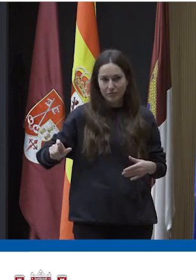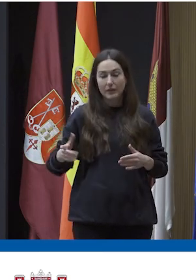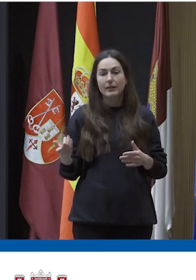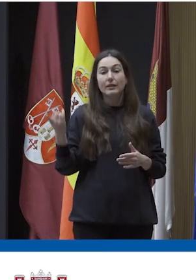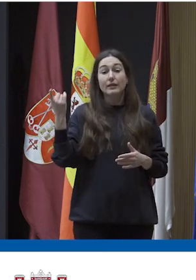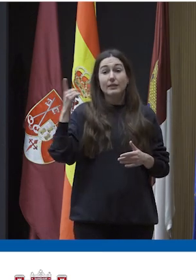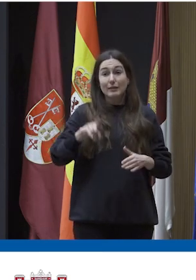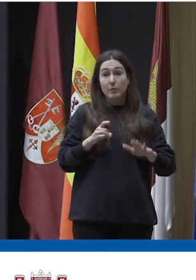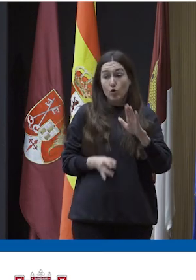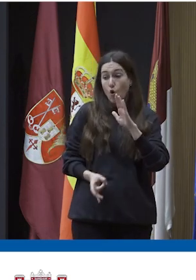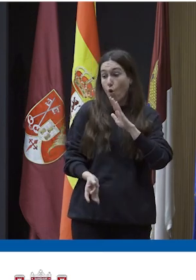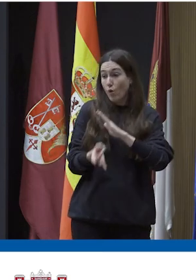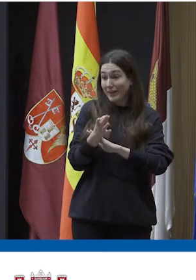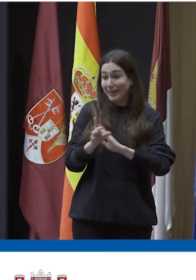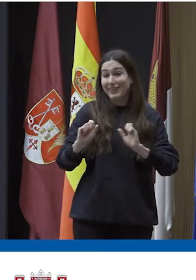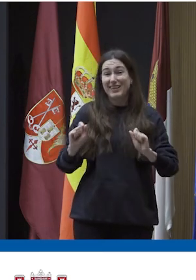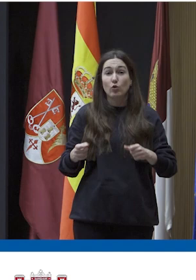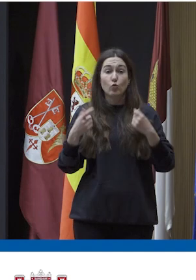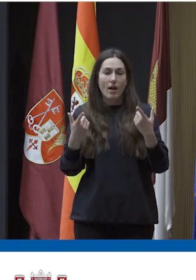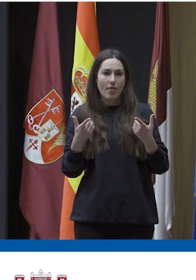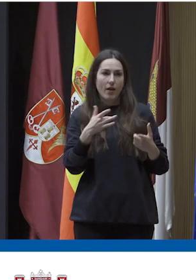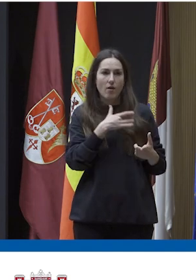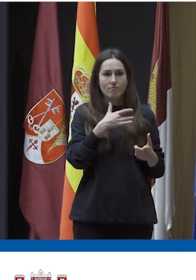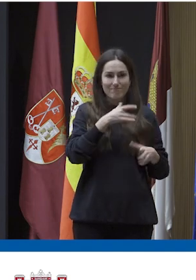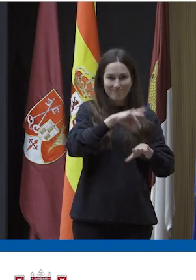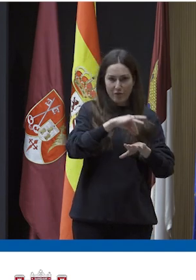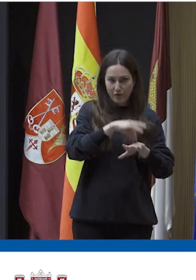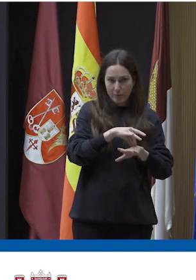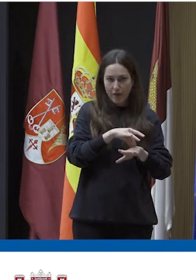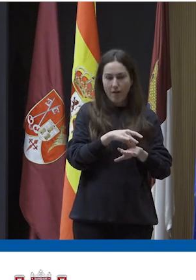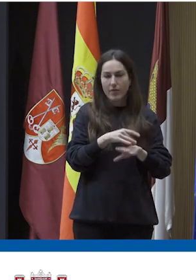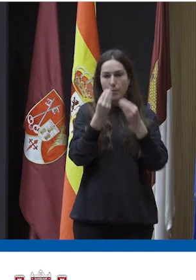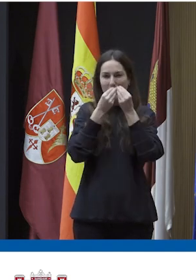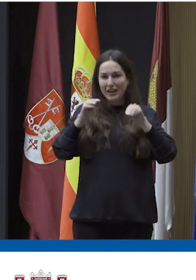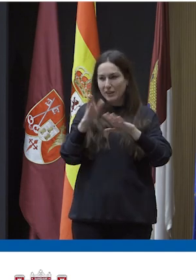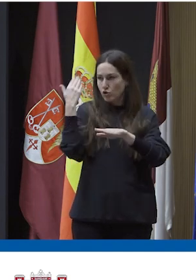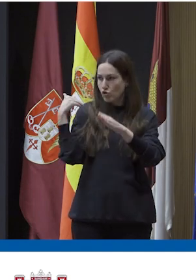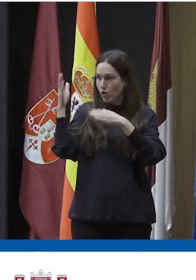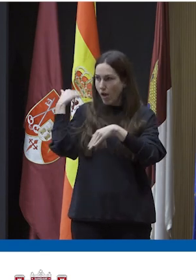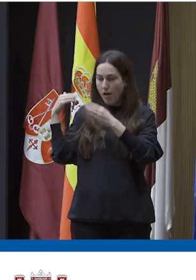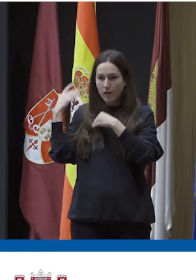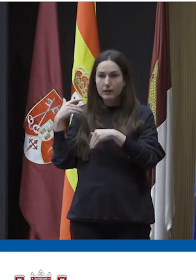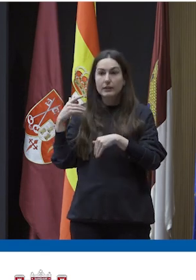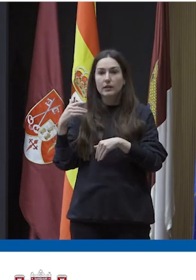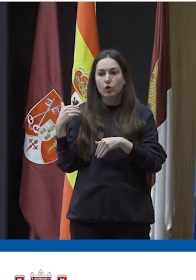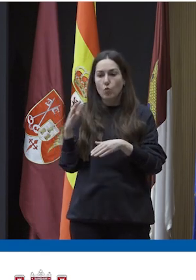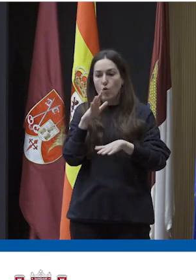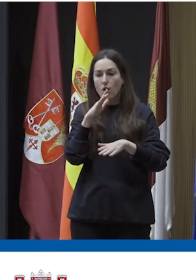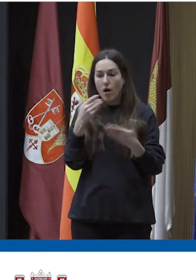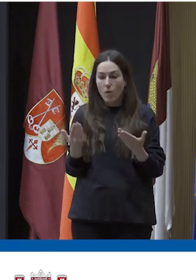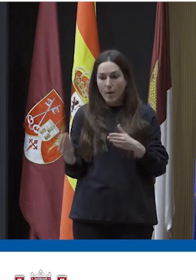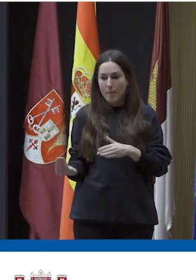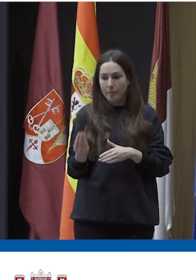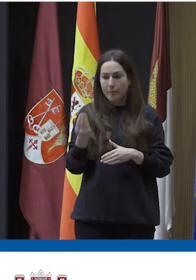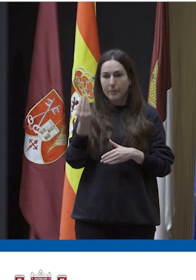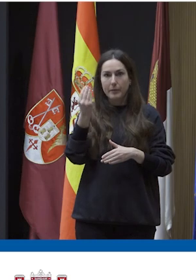y de la naturaleza de esta enfermedad, de algunos antecedentes históricos y de cómo ha mejorado su